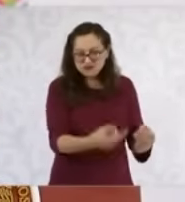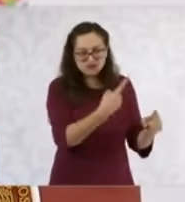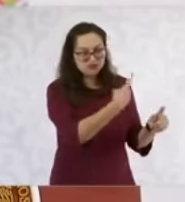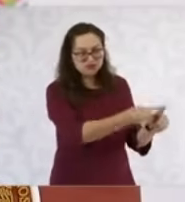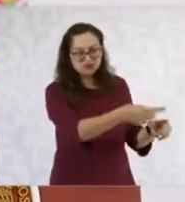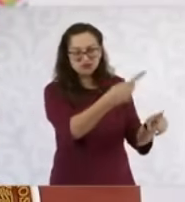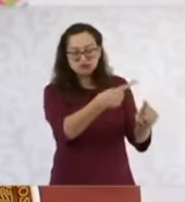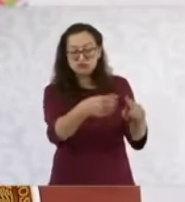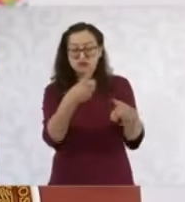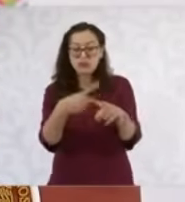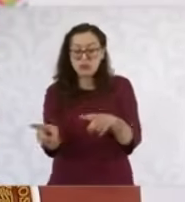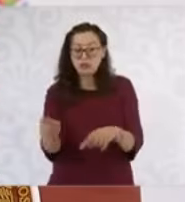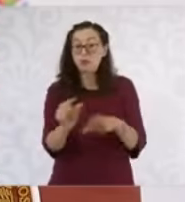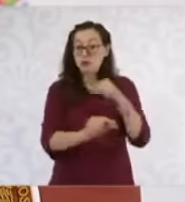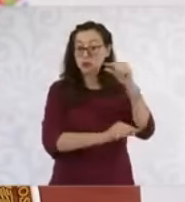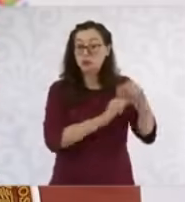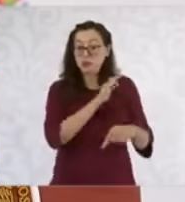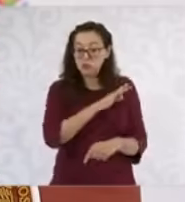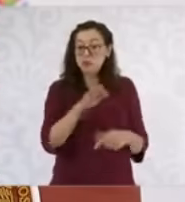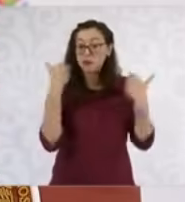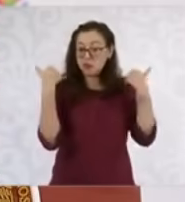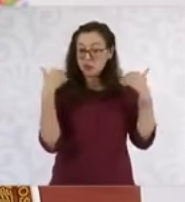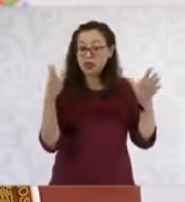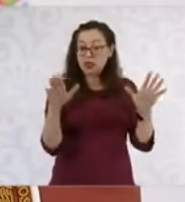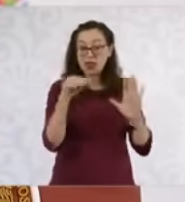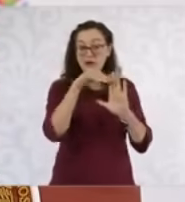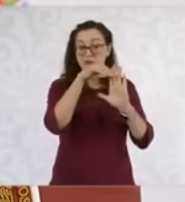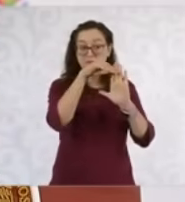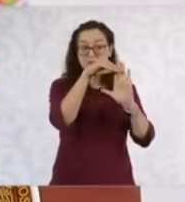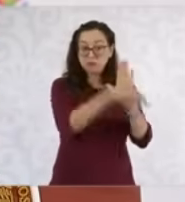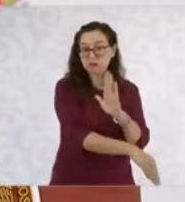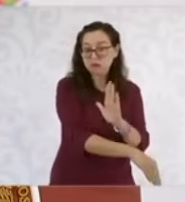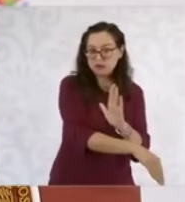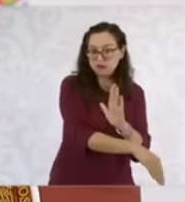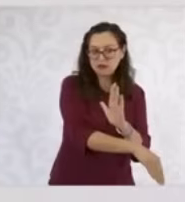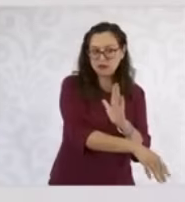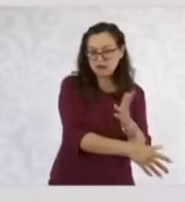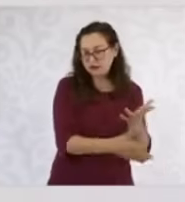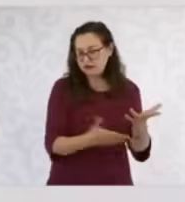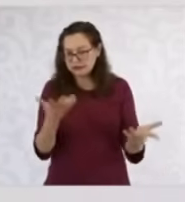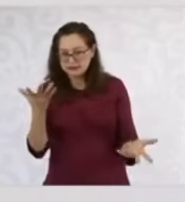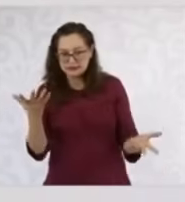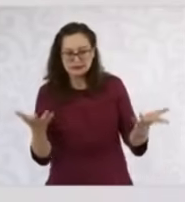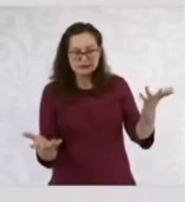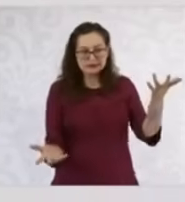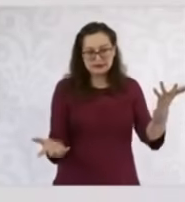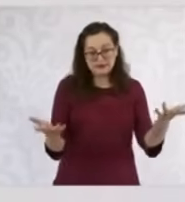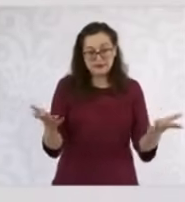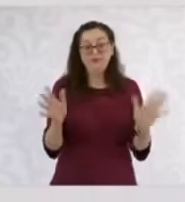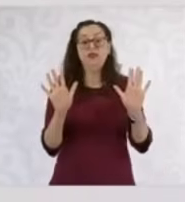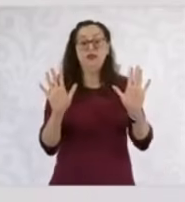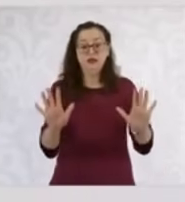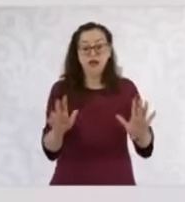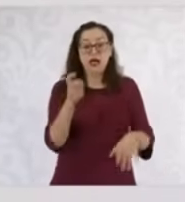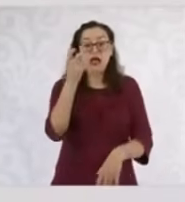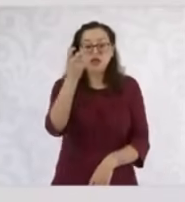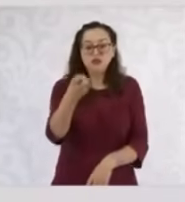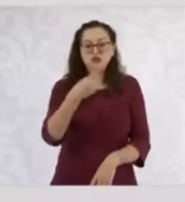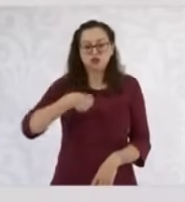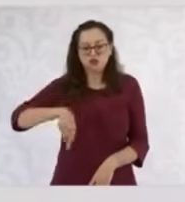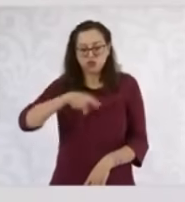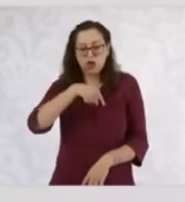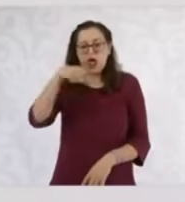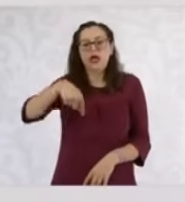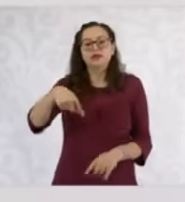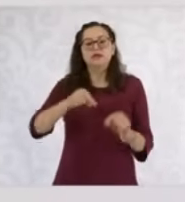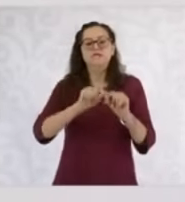seguido conservando. Entonces, nosotros tenemos la obligación principal de que el maíz blanco que se siembra en